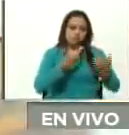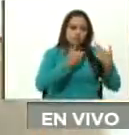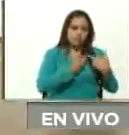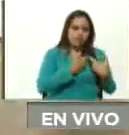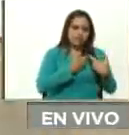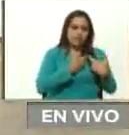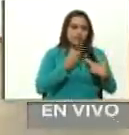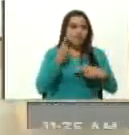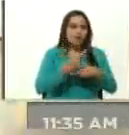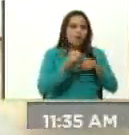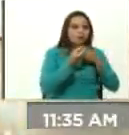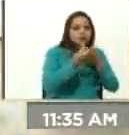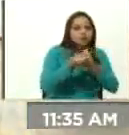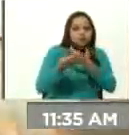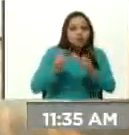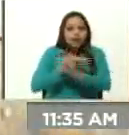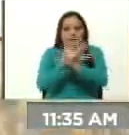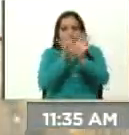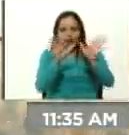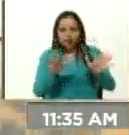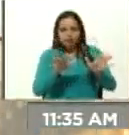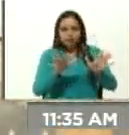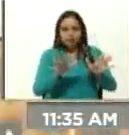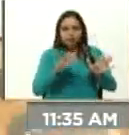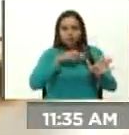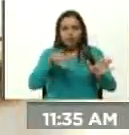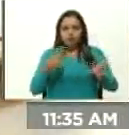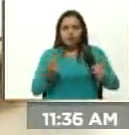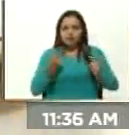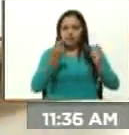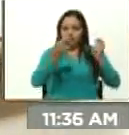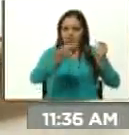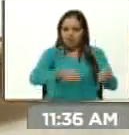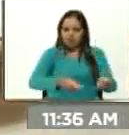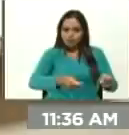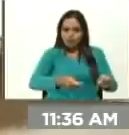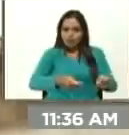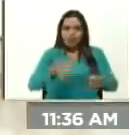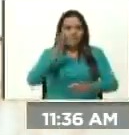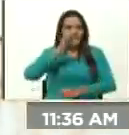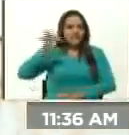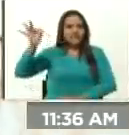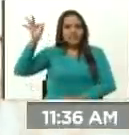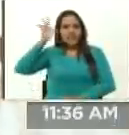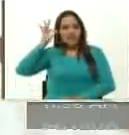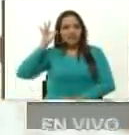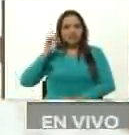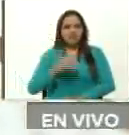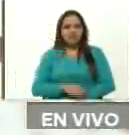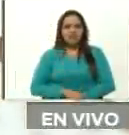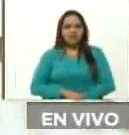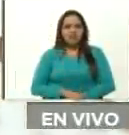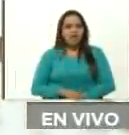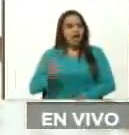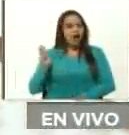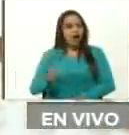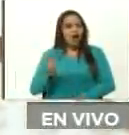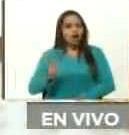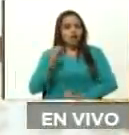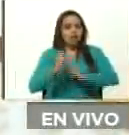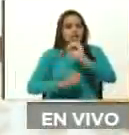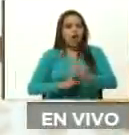detallarlo, que hemos entregado a la Fiscalía de la Corte